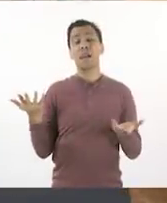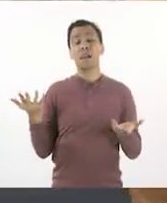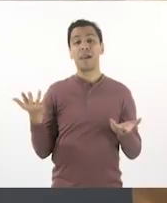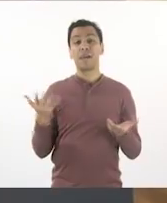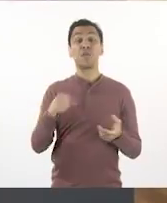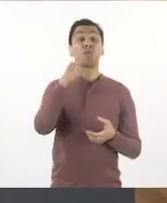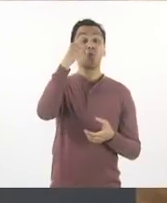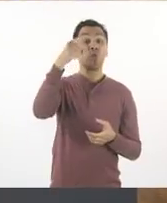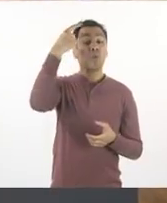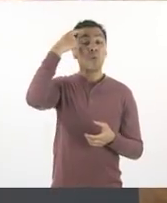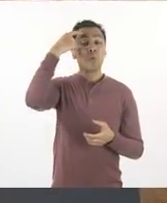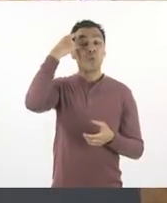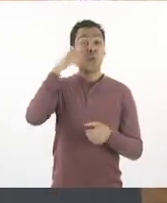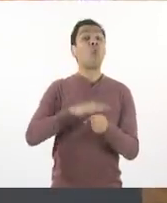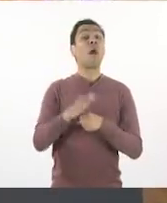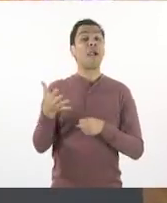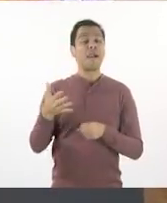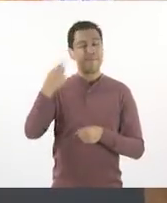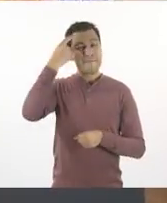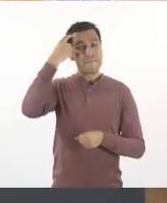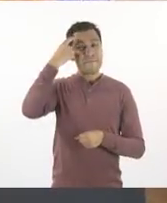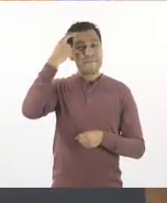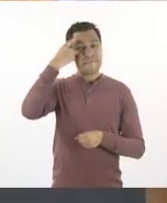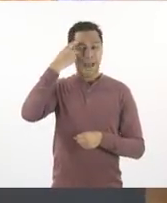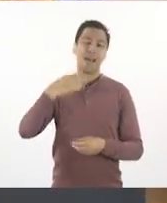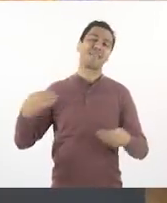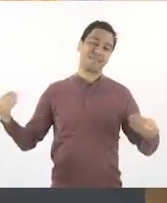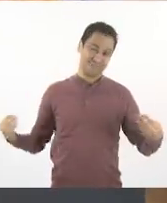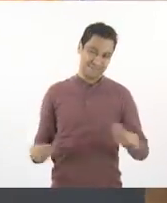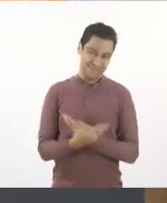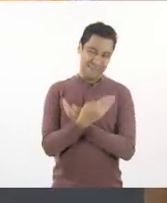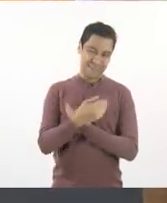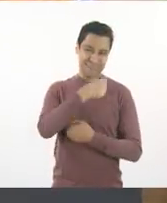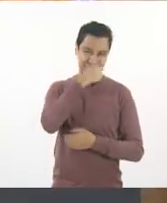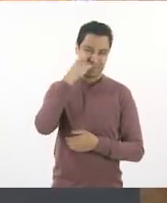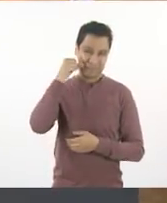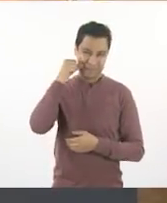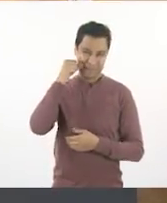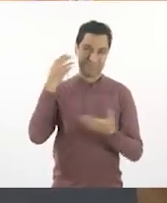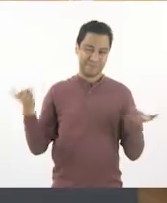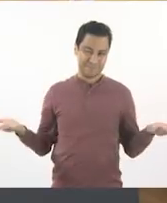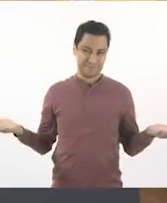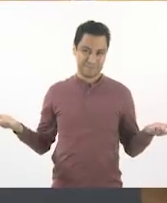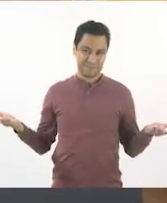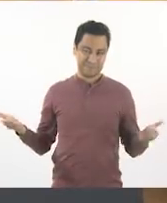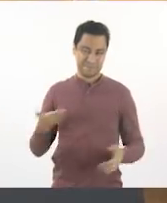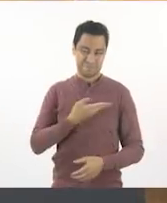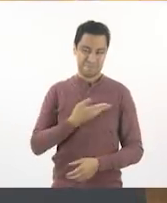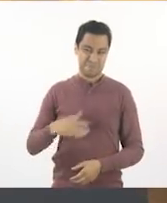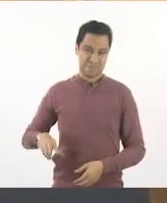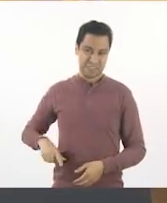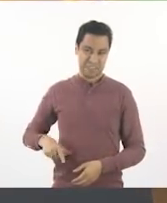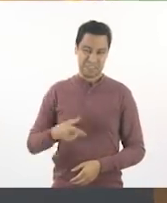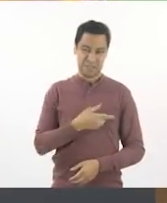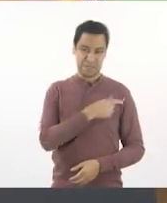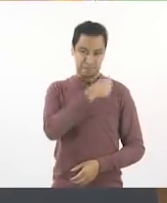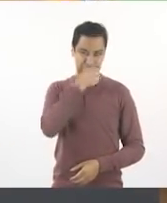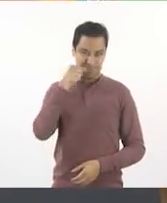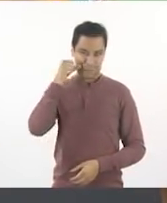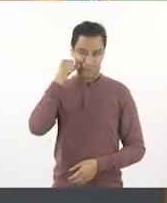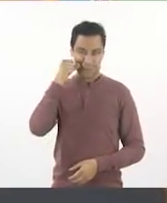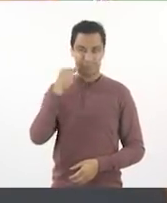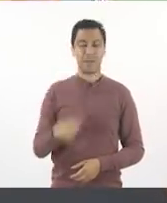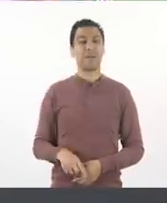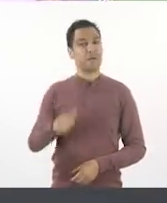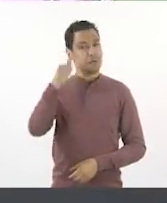¿Alguien nació en ese mes? Celebramos el natalicio de Benito Juárez. Ok, celebramos el natalicio de Benito Juárez. ¿Y